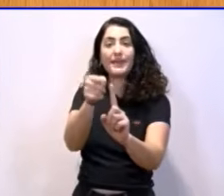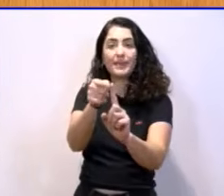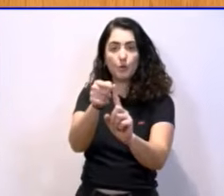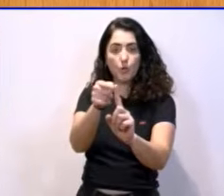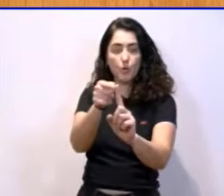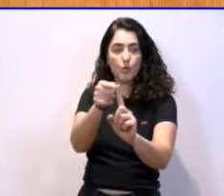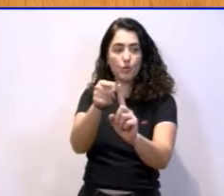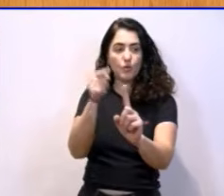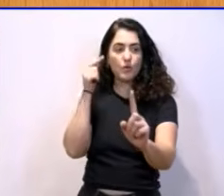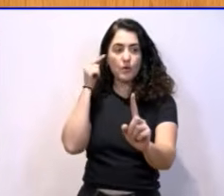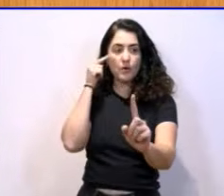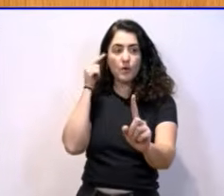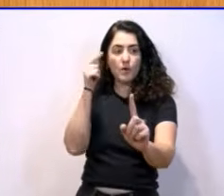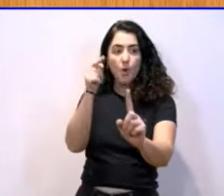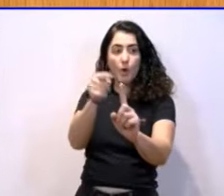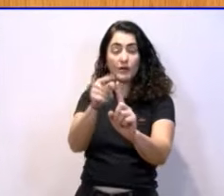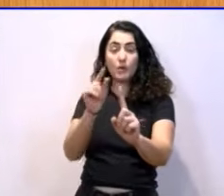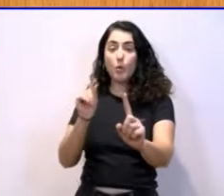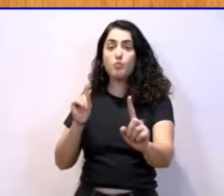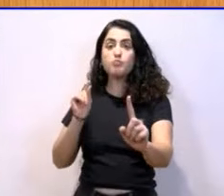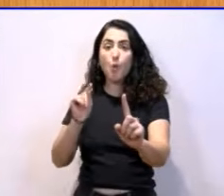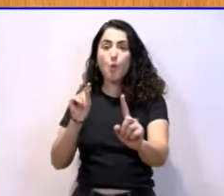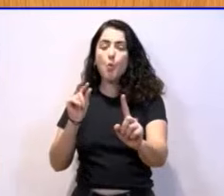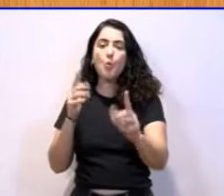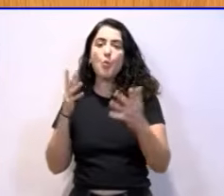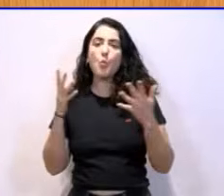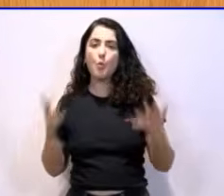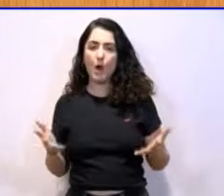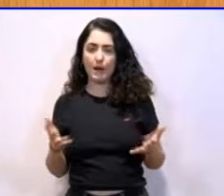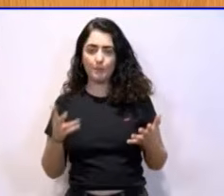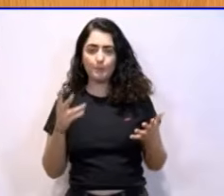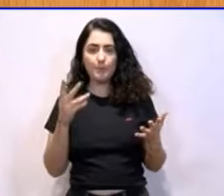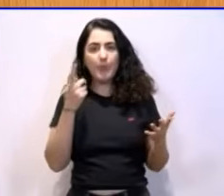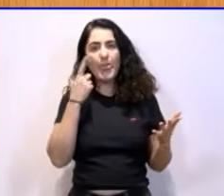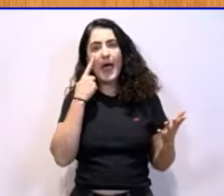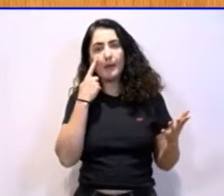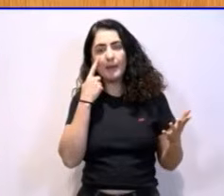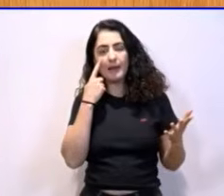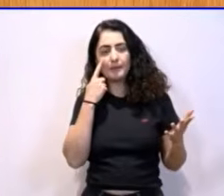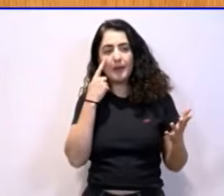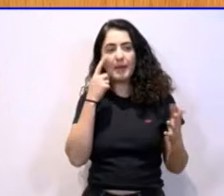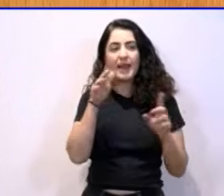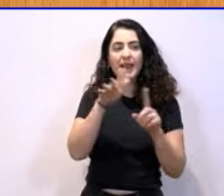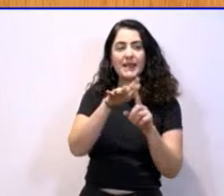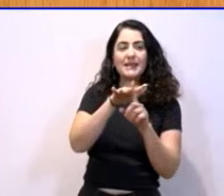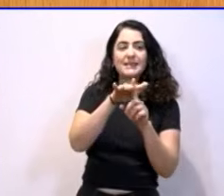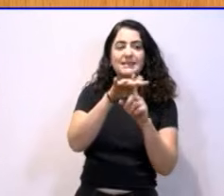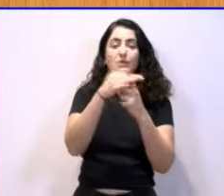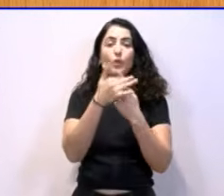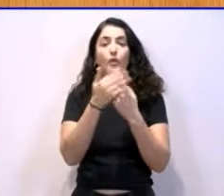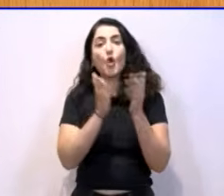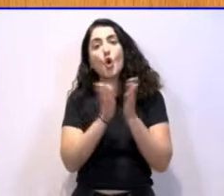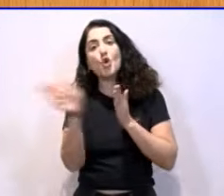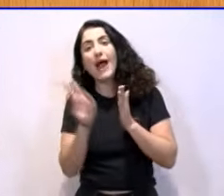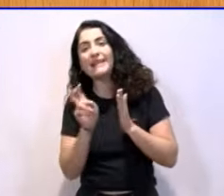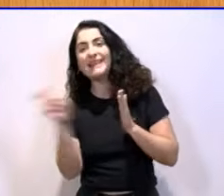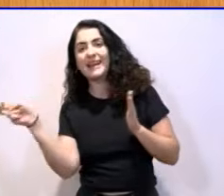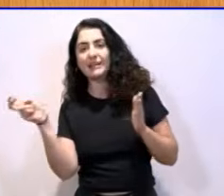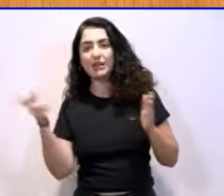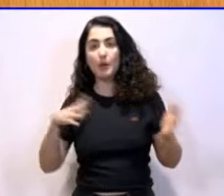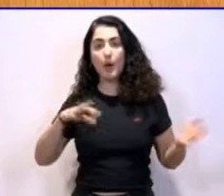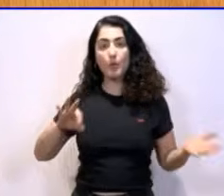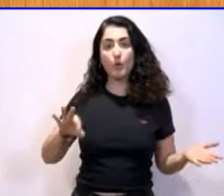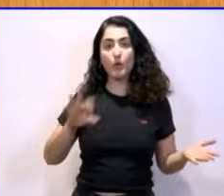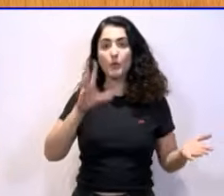esta interpelación no es otro que ver qué situación, qué alternativas podemos plantear frente a ese